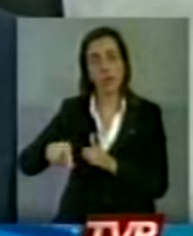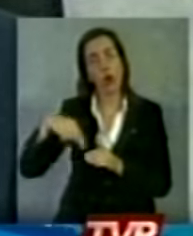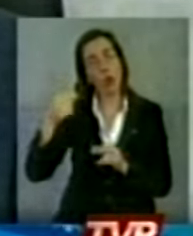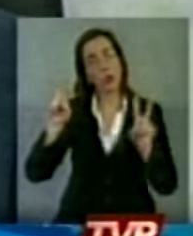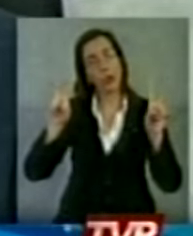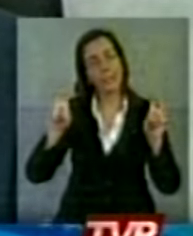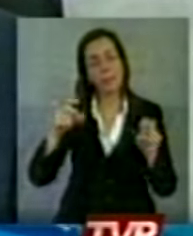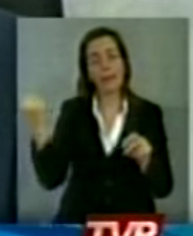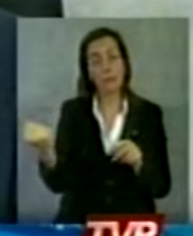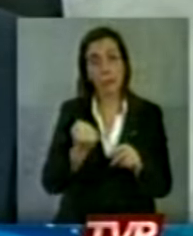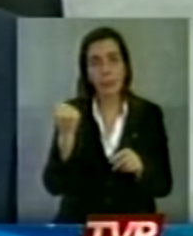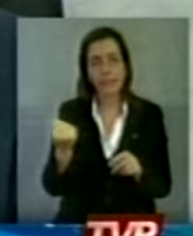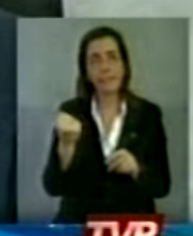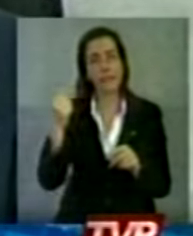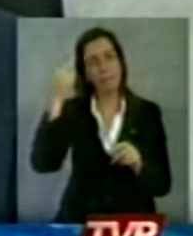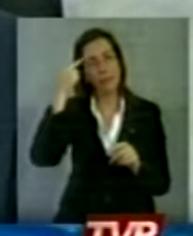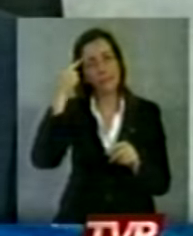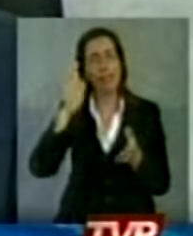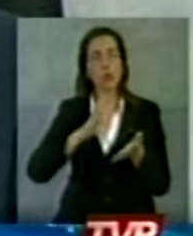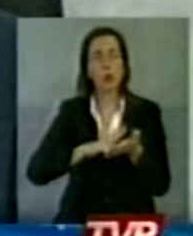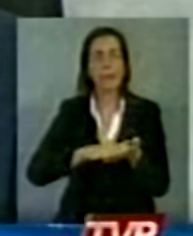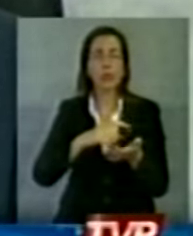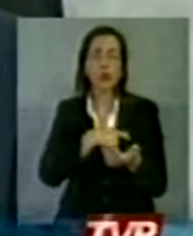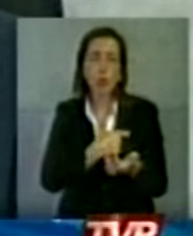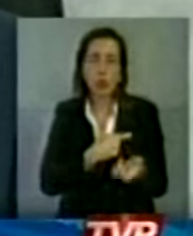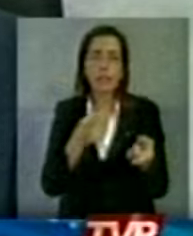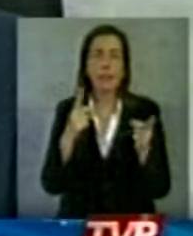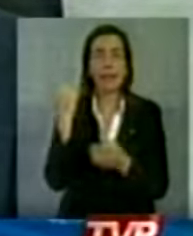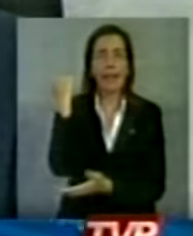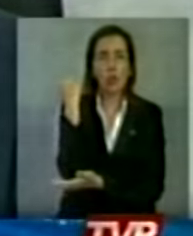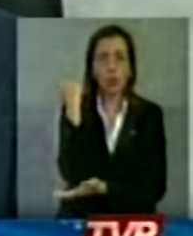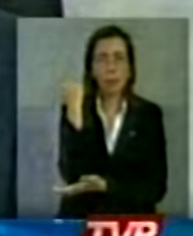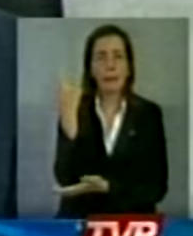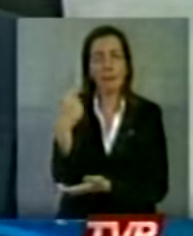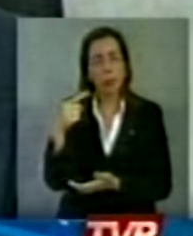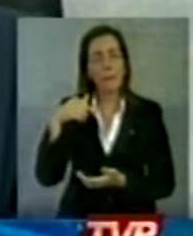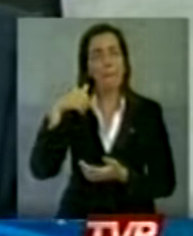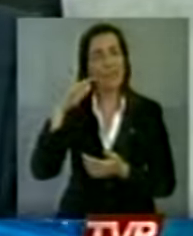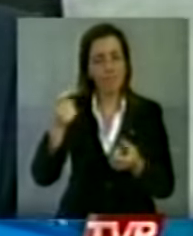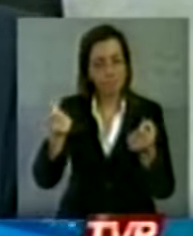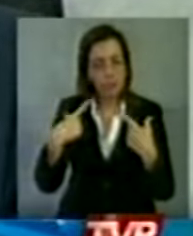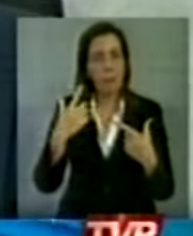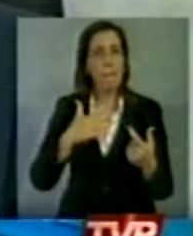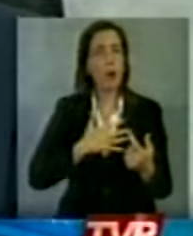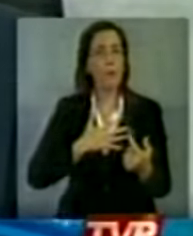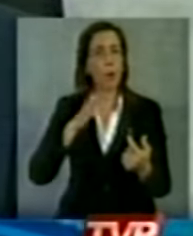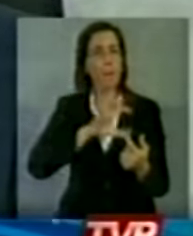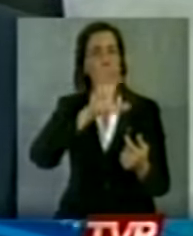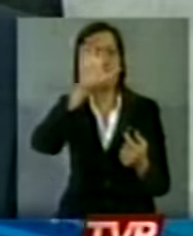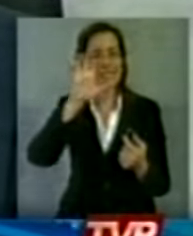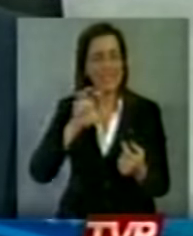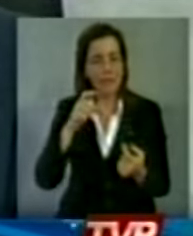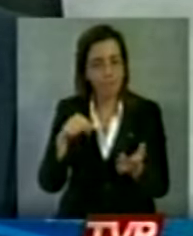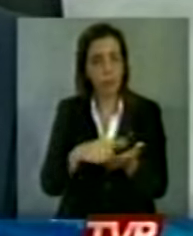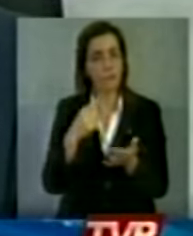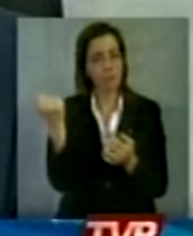carácter socioeconómico son también estructurales, pero más propiamente provinciales, y merecen nuestra